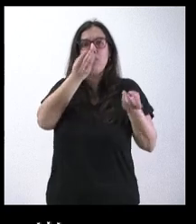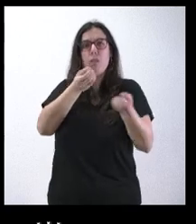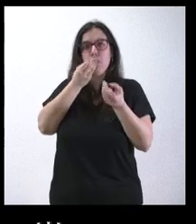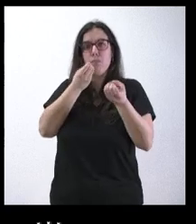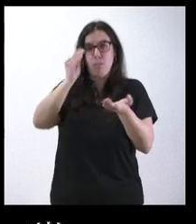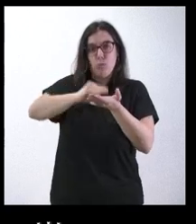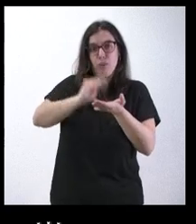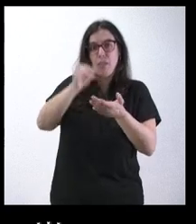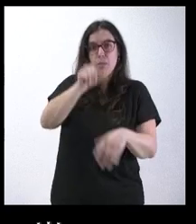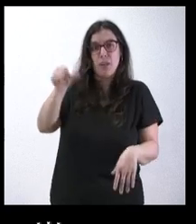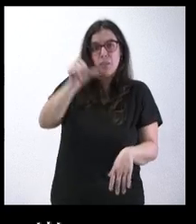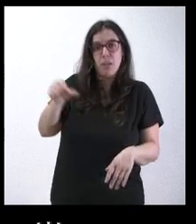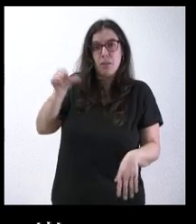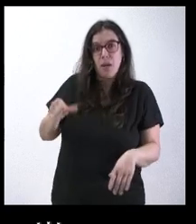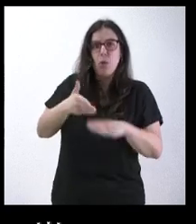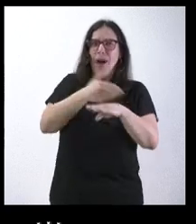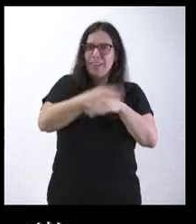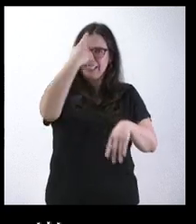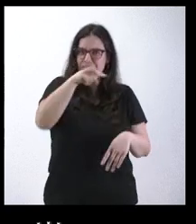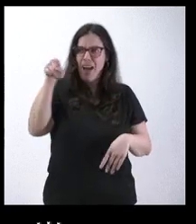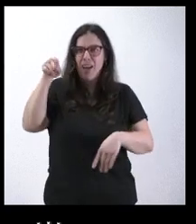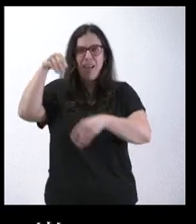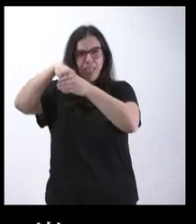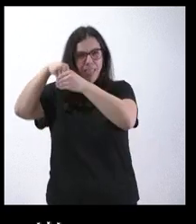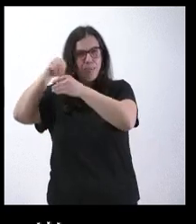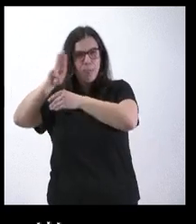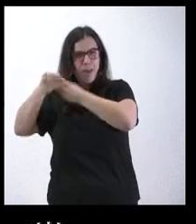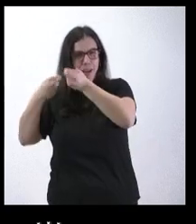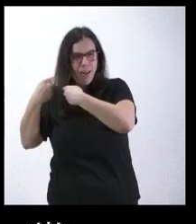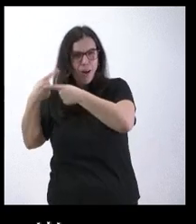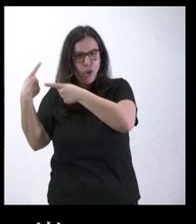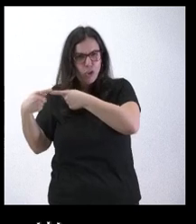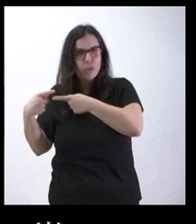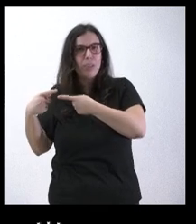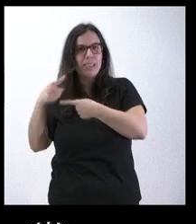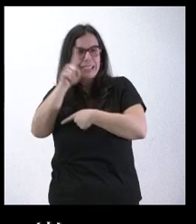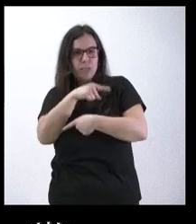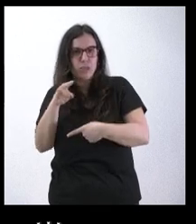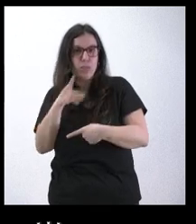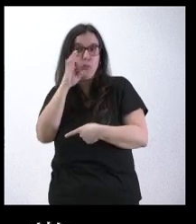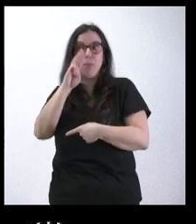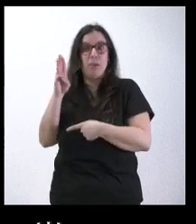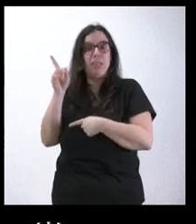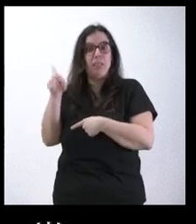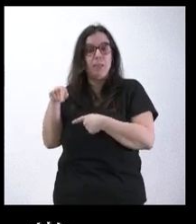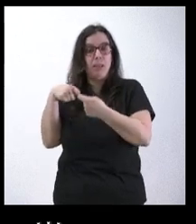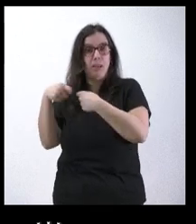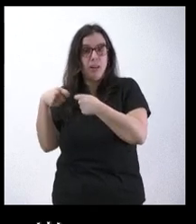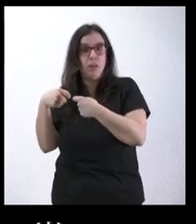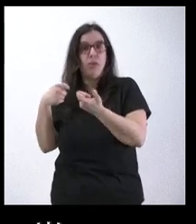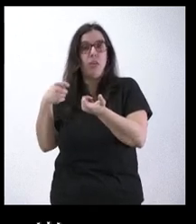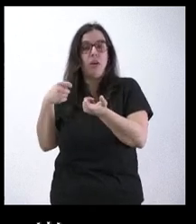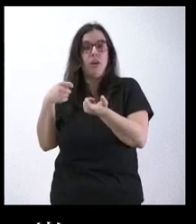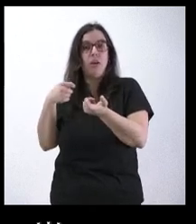que hizo semana tras semana sobre la amnistía y la y la negociación que había hecho el el psoe porque en